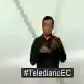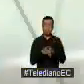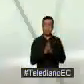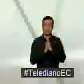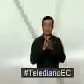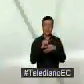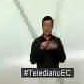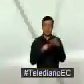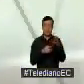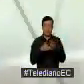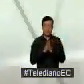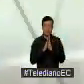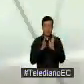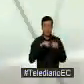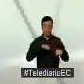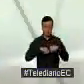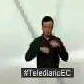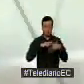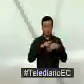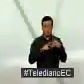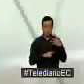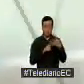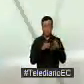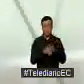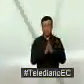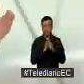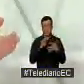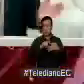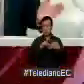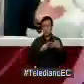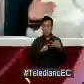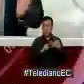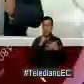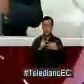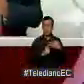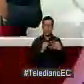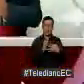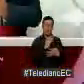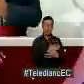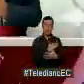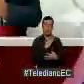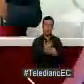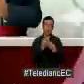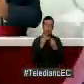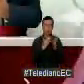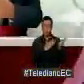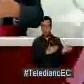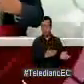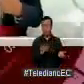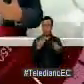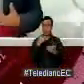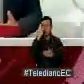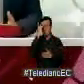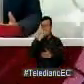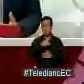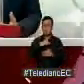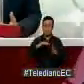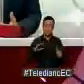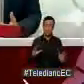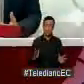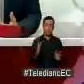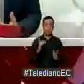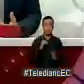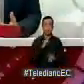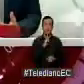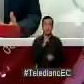solicitado su ingreso para un tratamiento preferencial. Eso se ingresó el año anterior, todavía no ha habido una resolución al respecto, pero hay que impulsarlo también dado